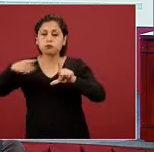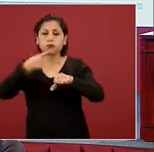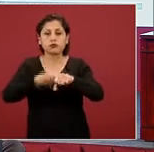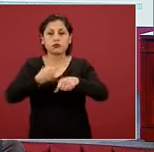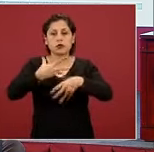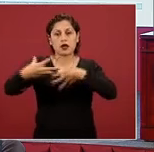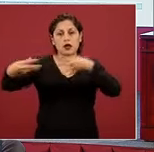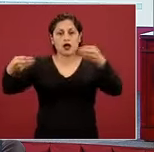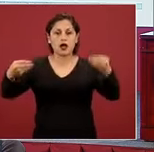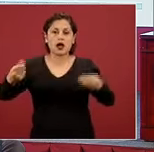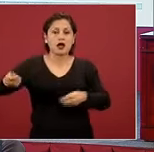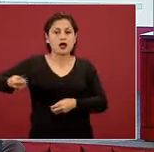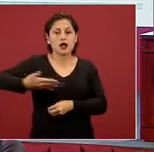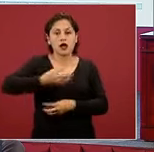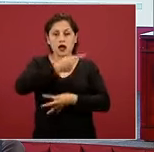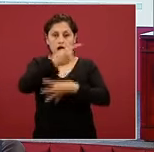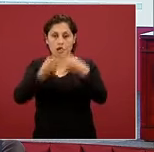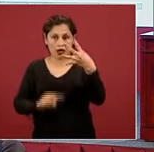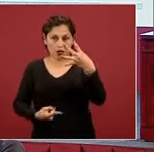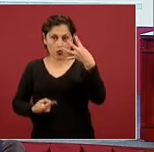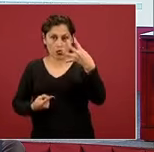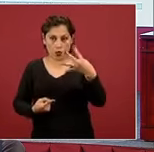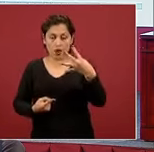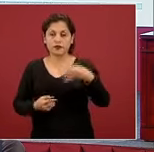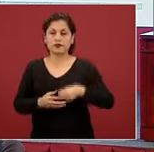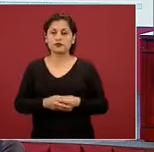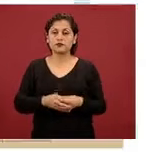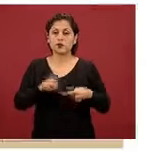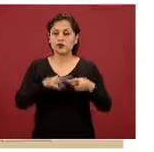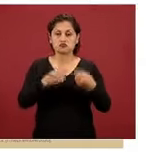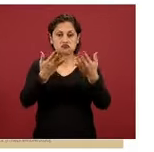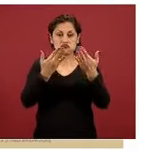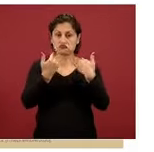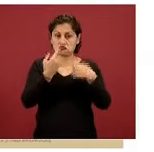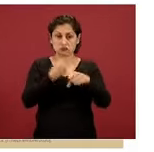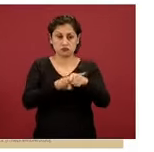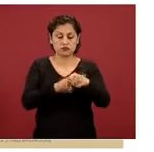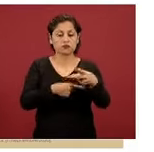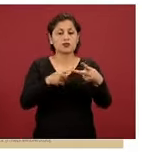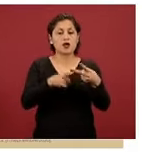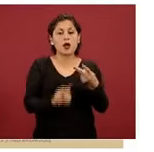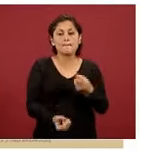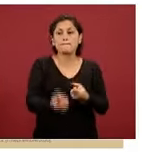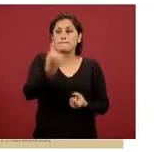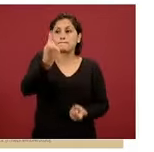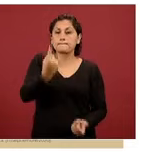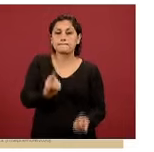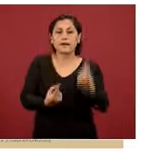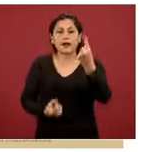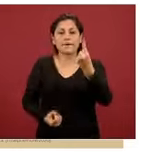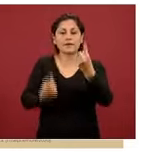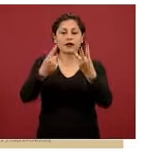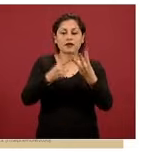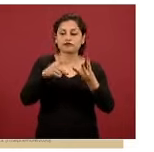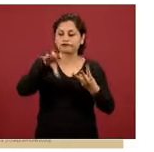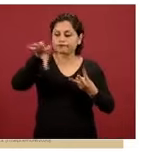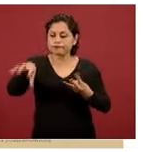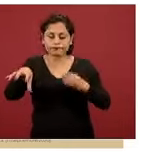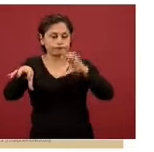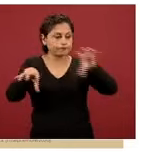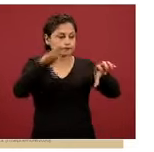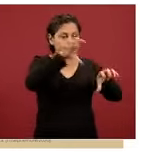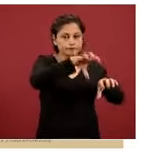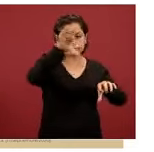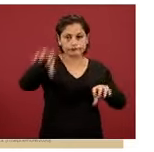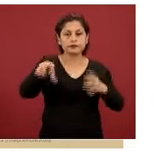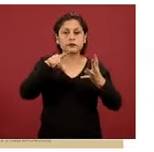4 categorías: sin casos, casos esporádicos, conglomerados de casos y transmisión